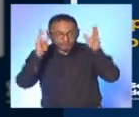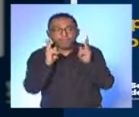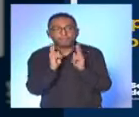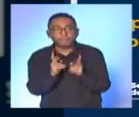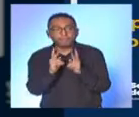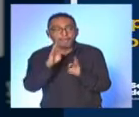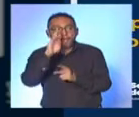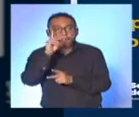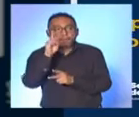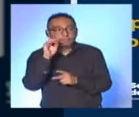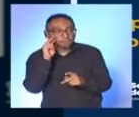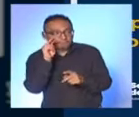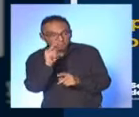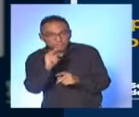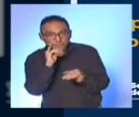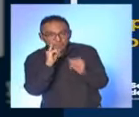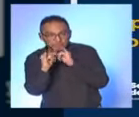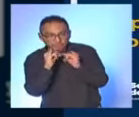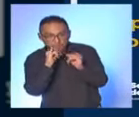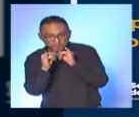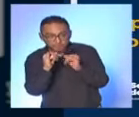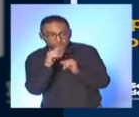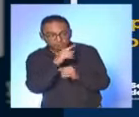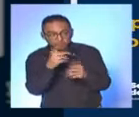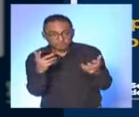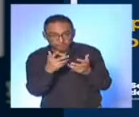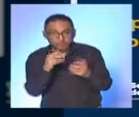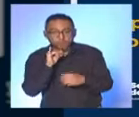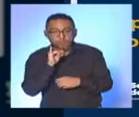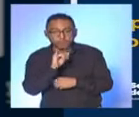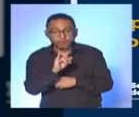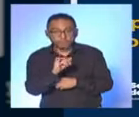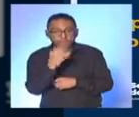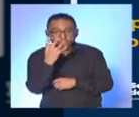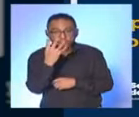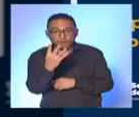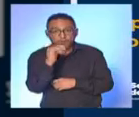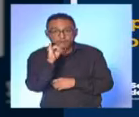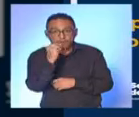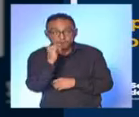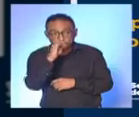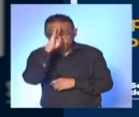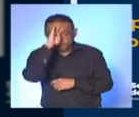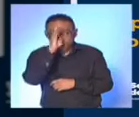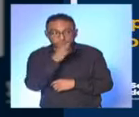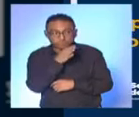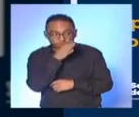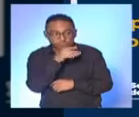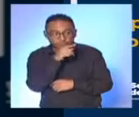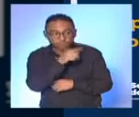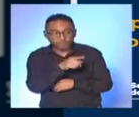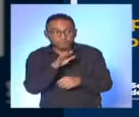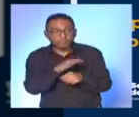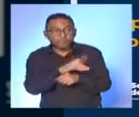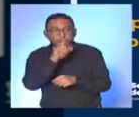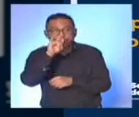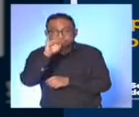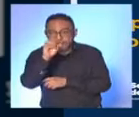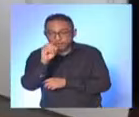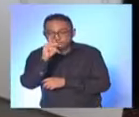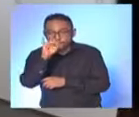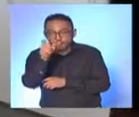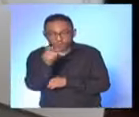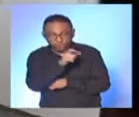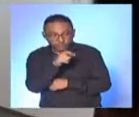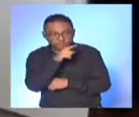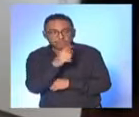Percepción, Mirada e Interpretación, que se llevará a cabo el próximo jueves 4 de junio a mediodía y será impartido por Leonardo Palafox.